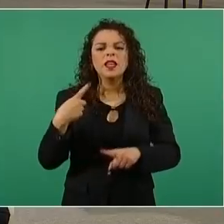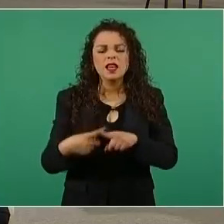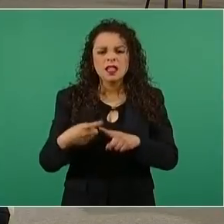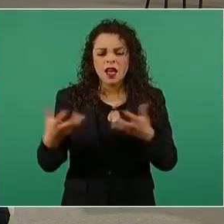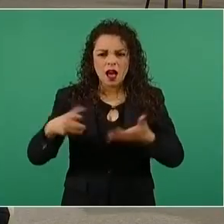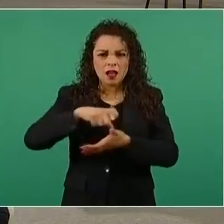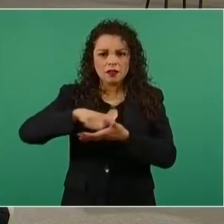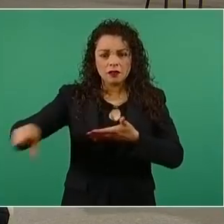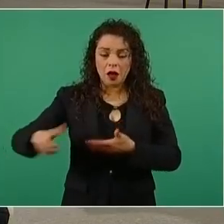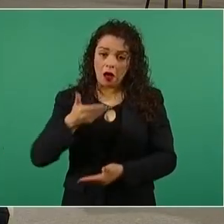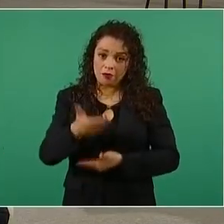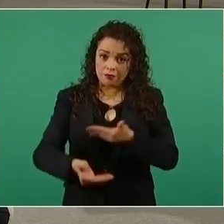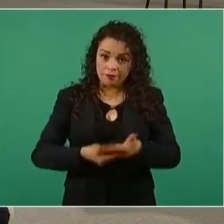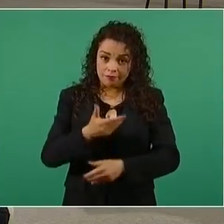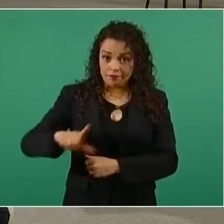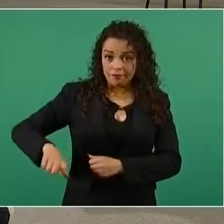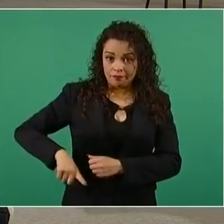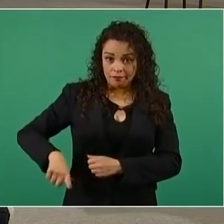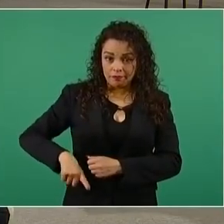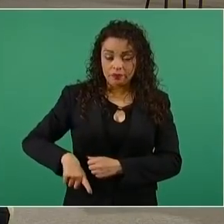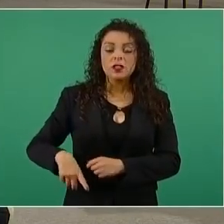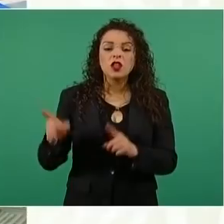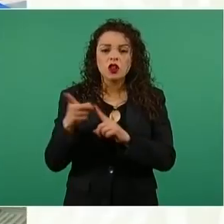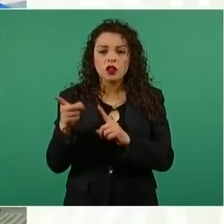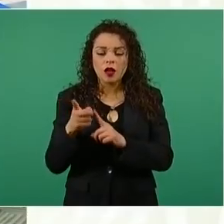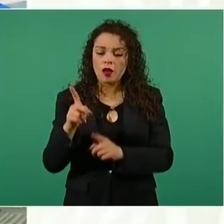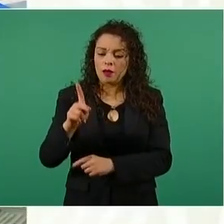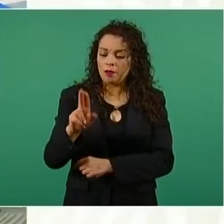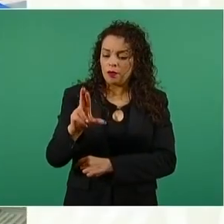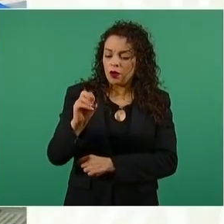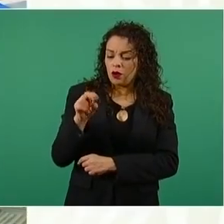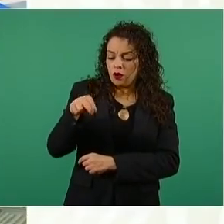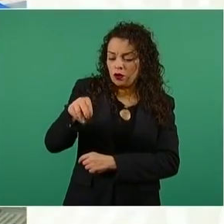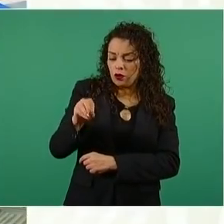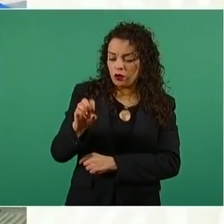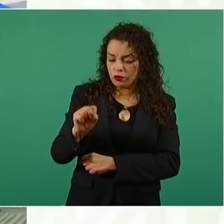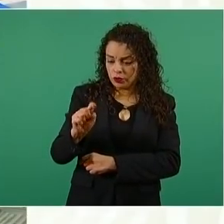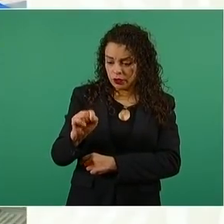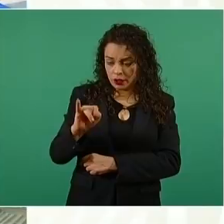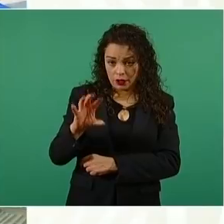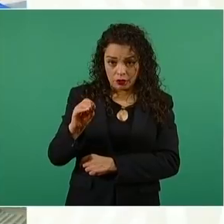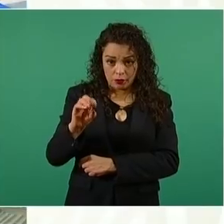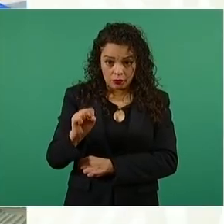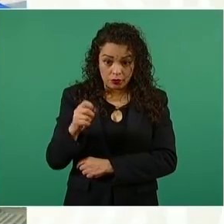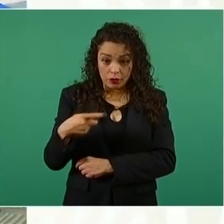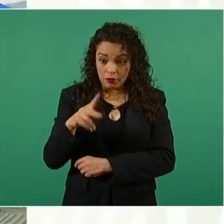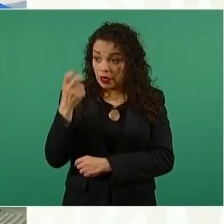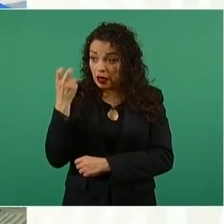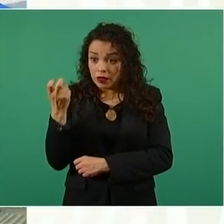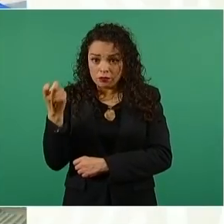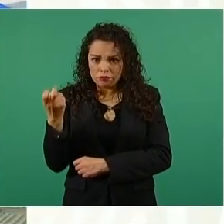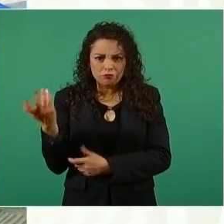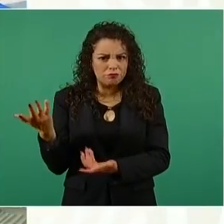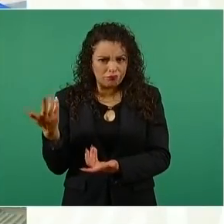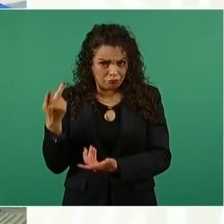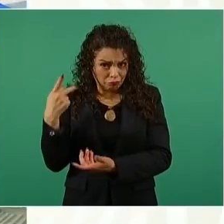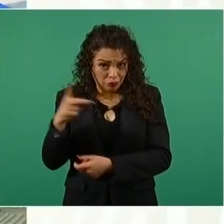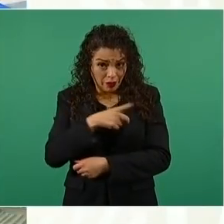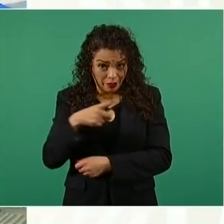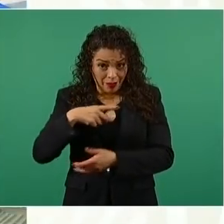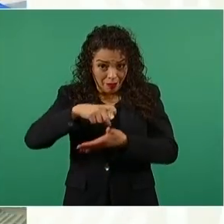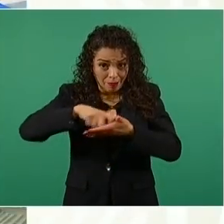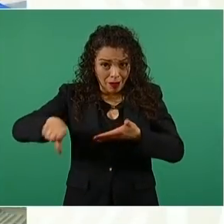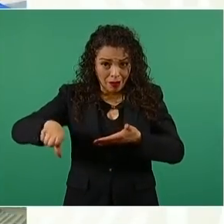cabe decir, de pronósticos, siendo que no es una función de pronósticos comprar palcos para el uso